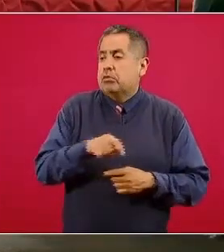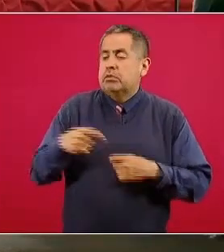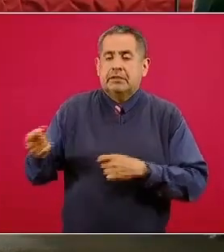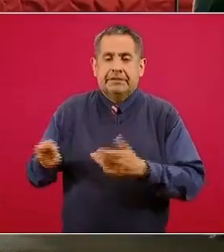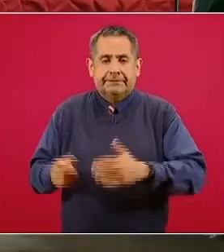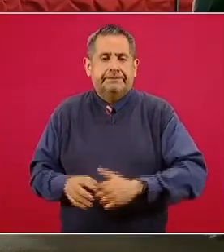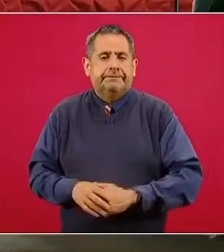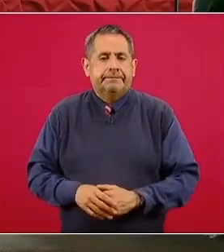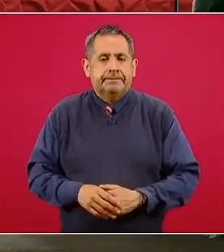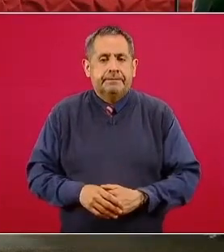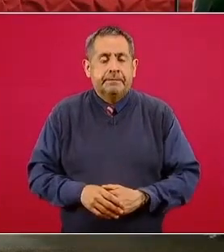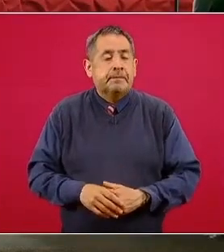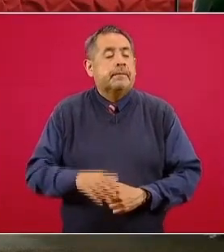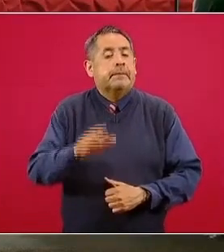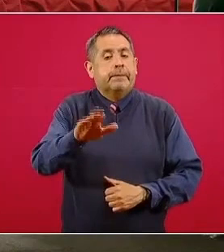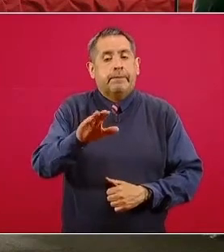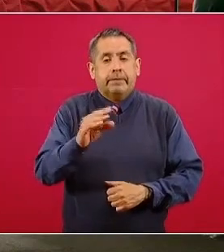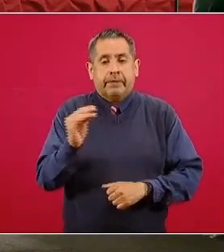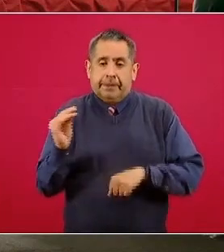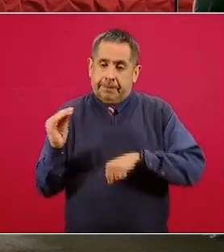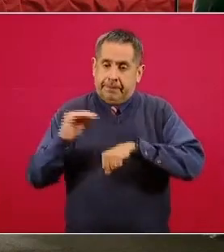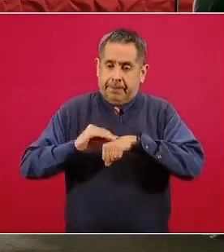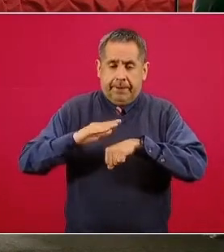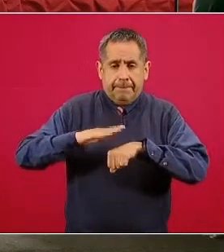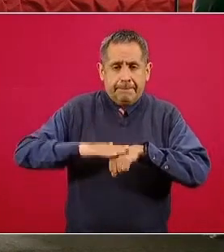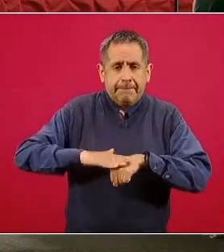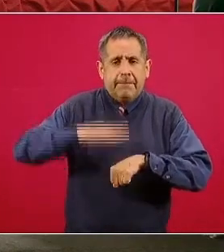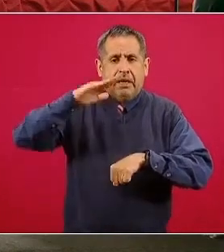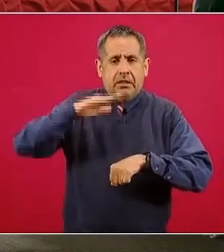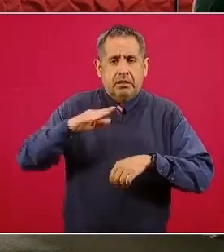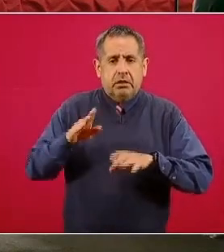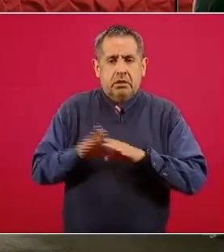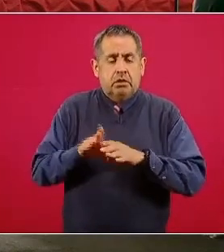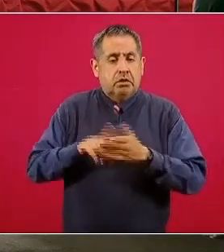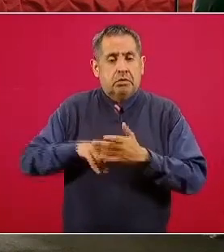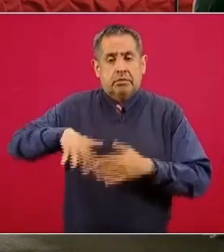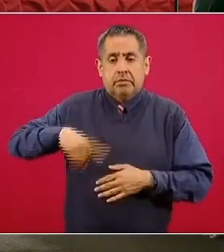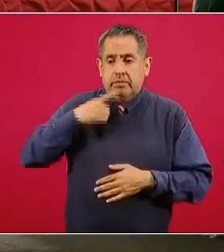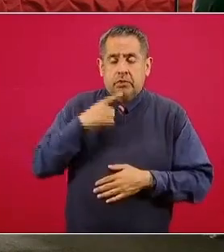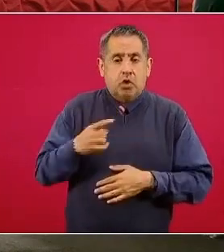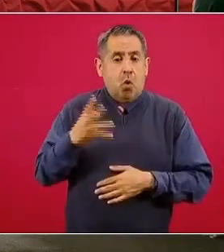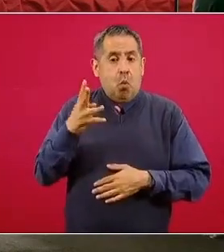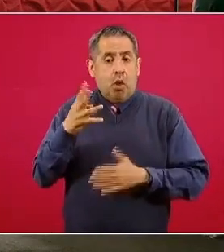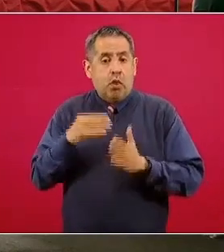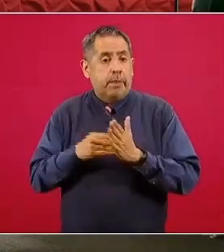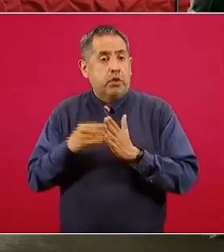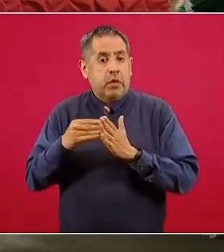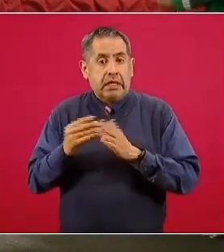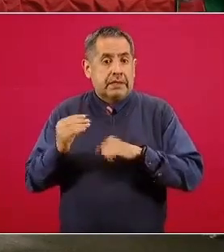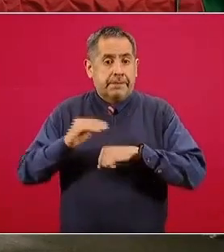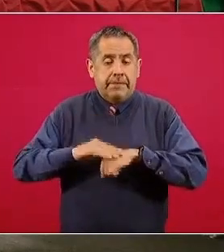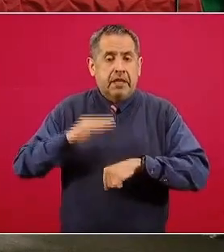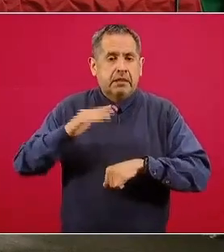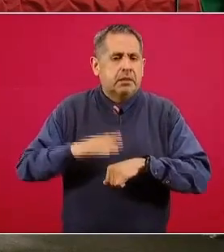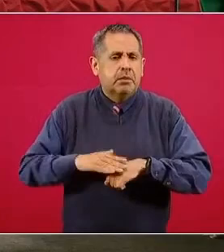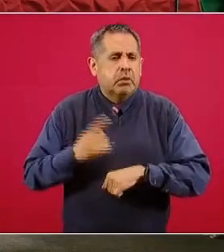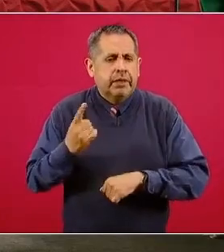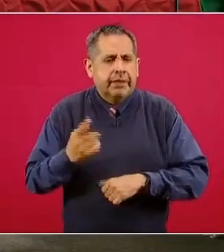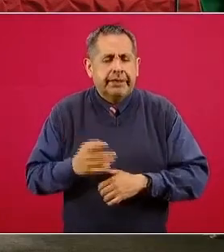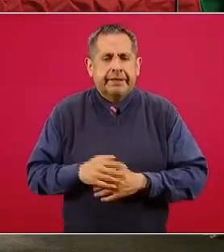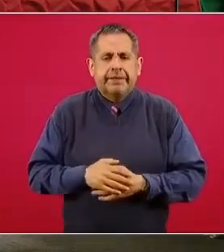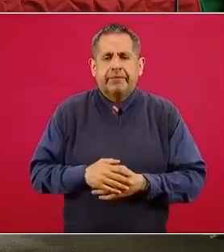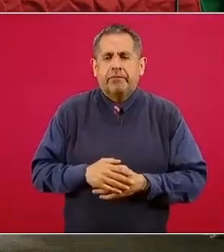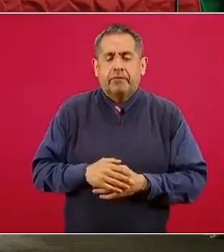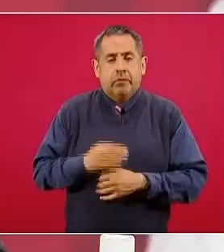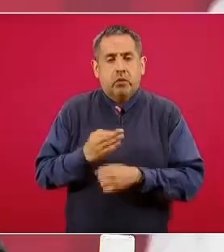Bueno, se aumentó casi, como bien lo señalabas, casi 4 millones de más, dado